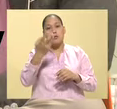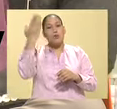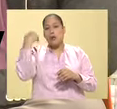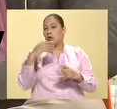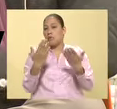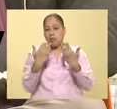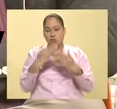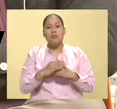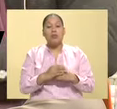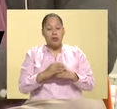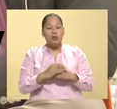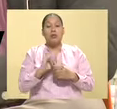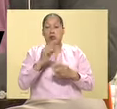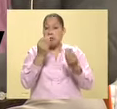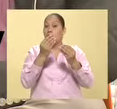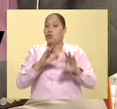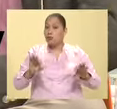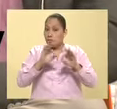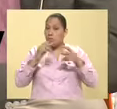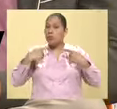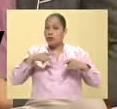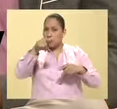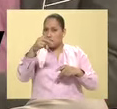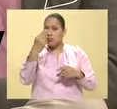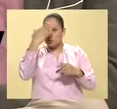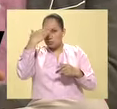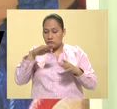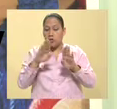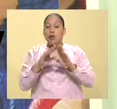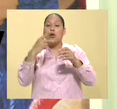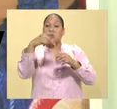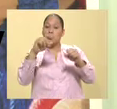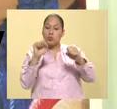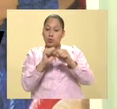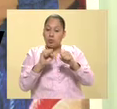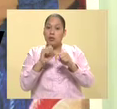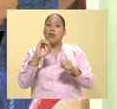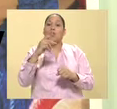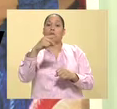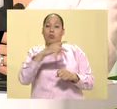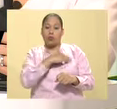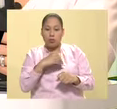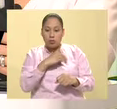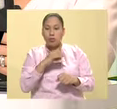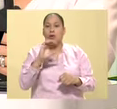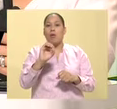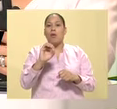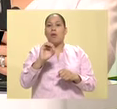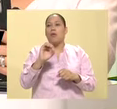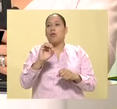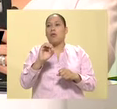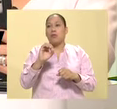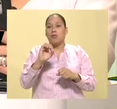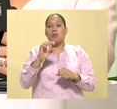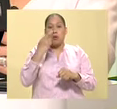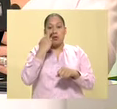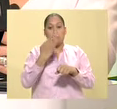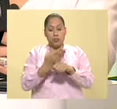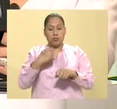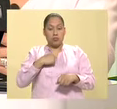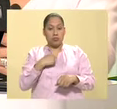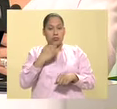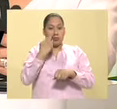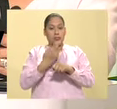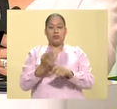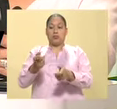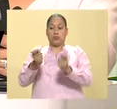No, pues Pero no, sí es muy no. importante que la ¿Sí? gente sepa que si son tus sobrinos o son tus los hijos de tu prima, Claro. tienes cierta responsabilidad.